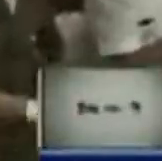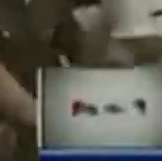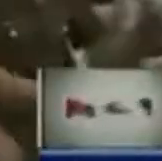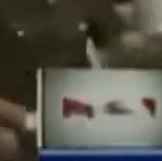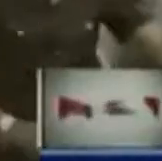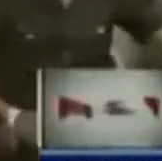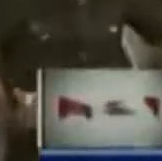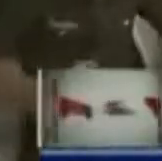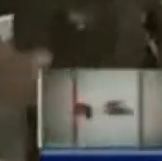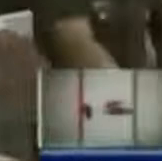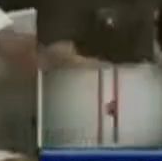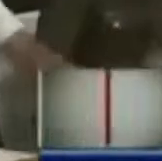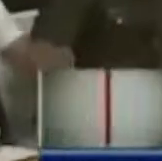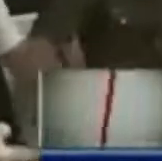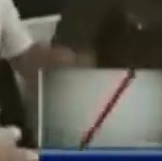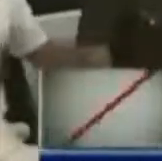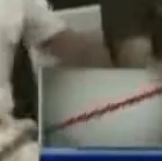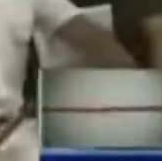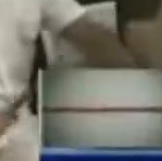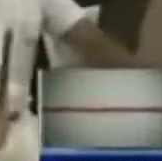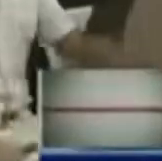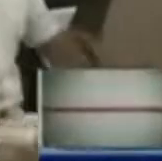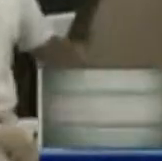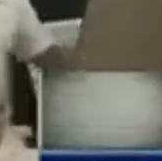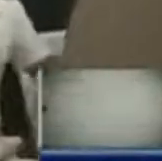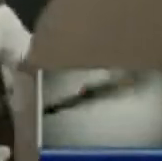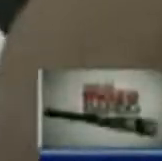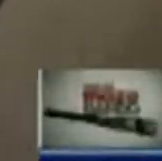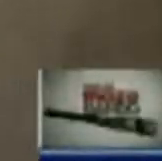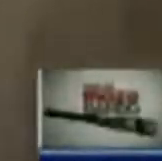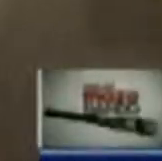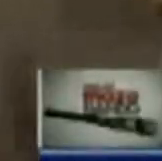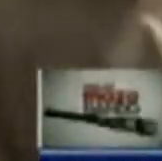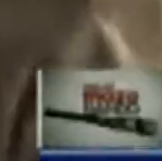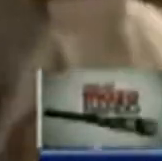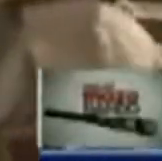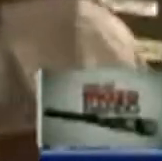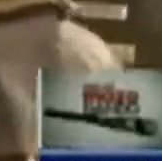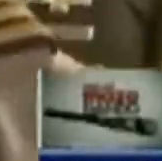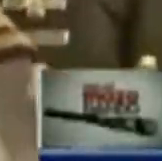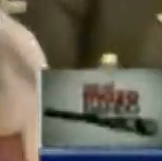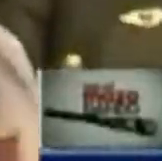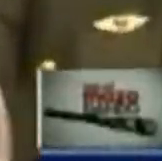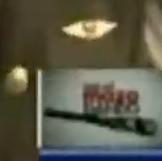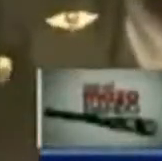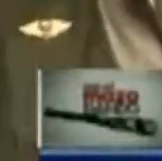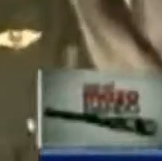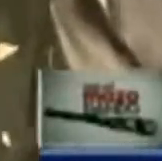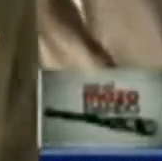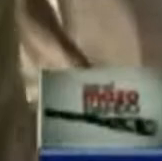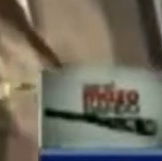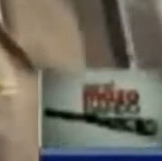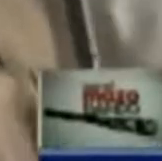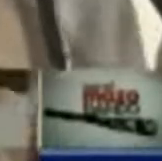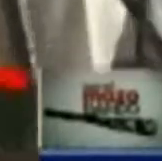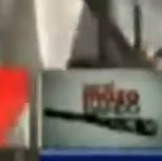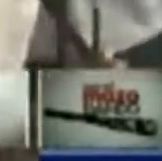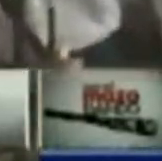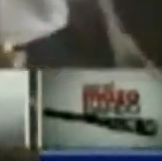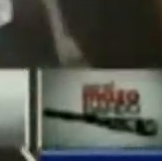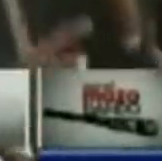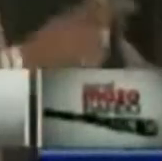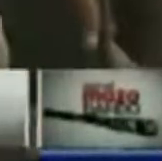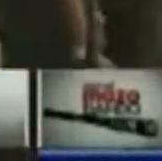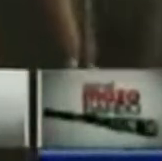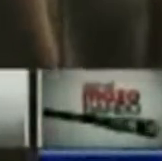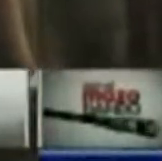San Benito se escapó bien temprano de la catedralero viene a tocar la fiesta